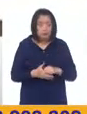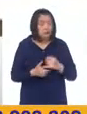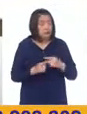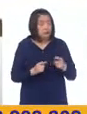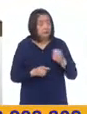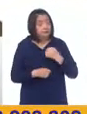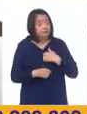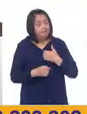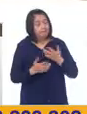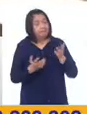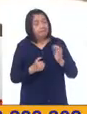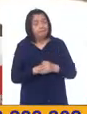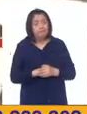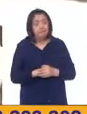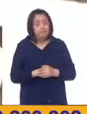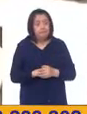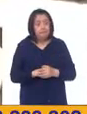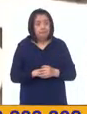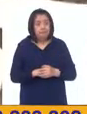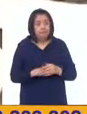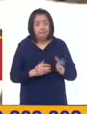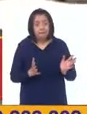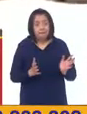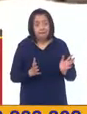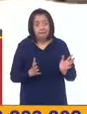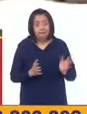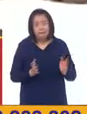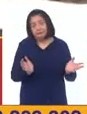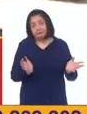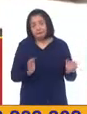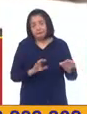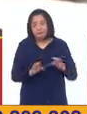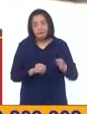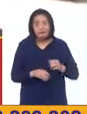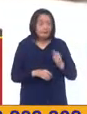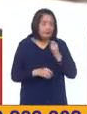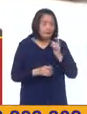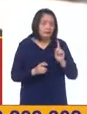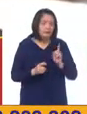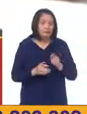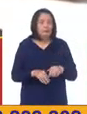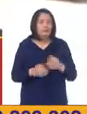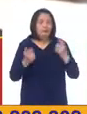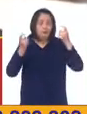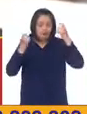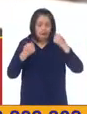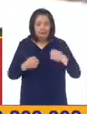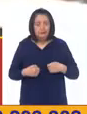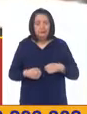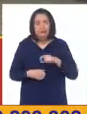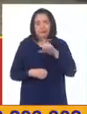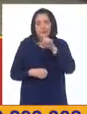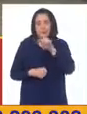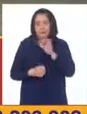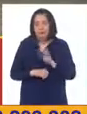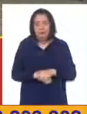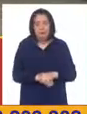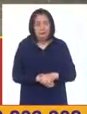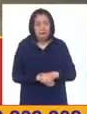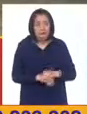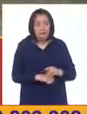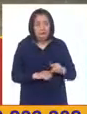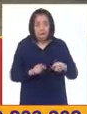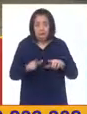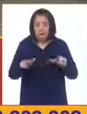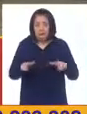pero lamentablemente, en vez de hacer el rol de árbitro, decidió ponerse la camiseta de Perú Libre. En el